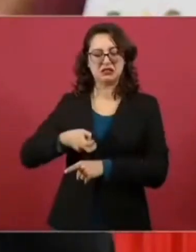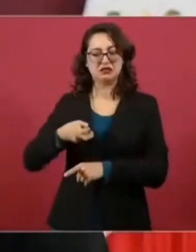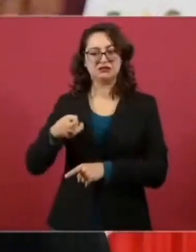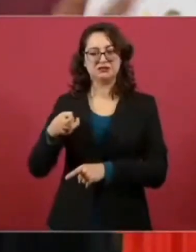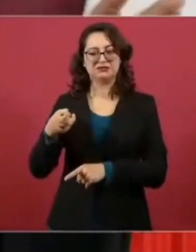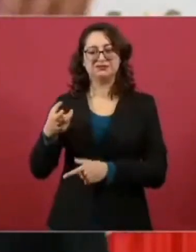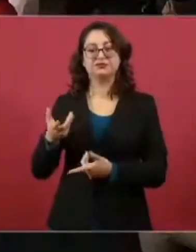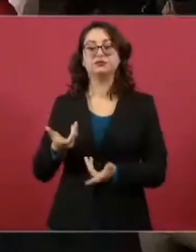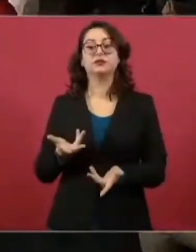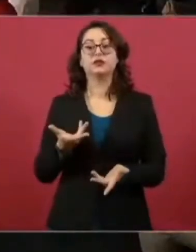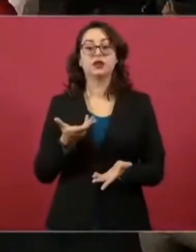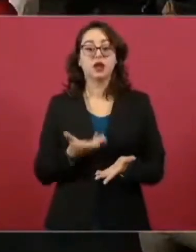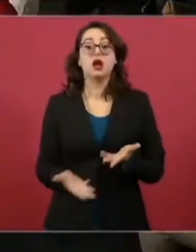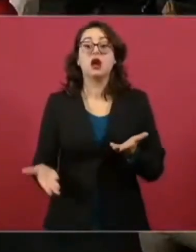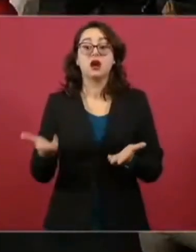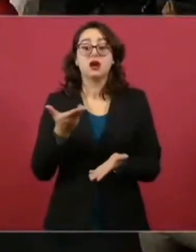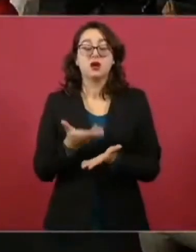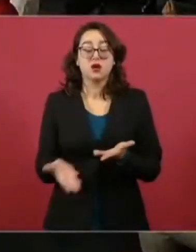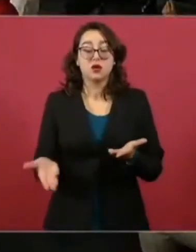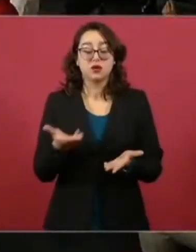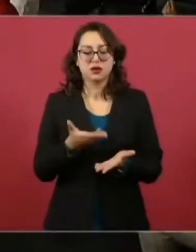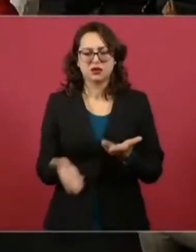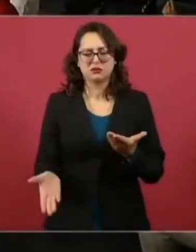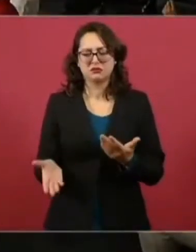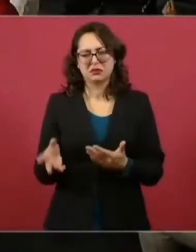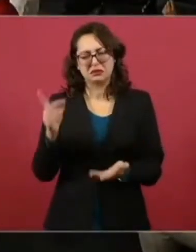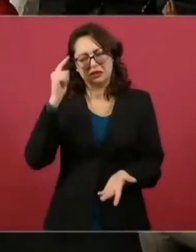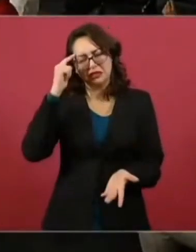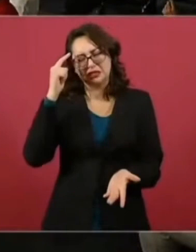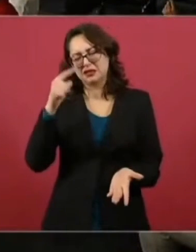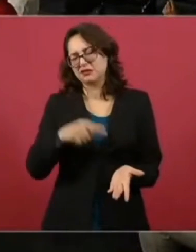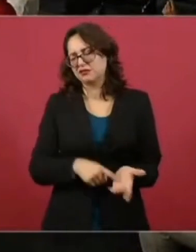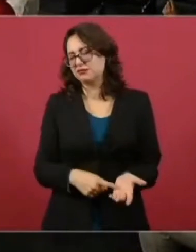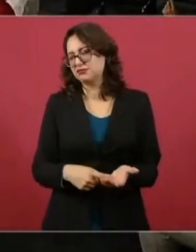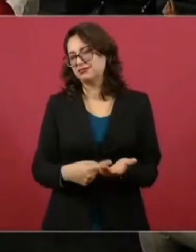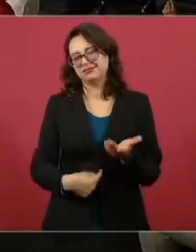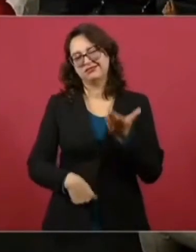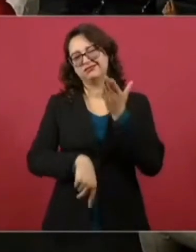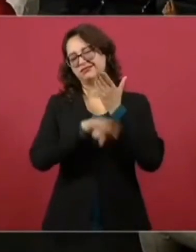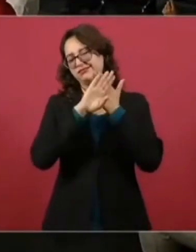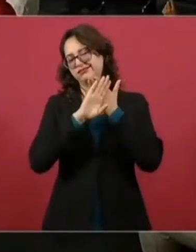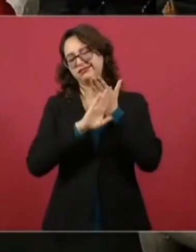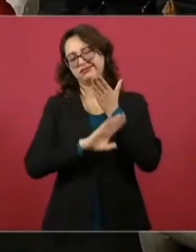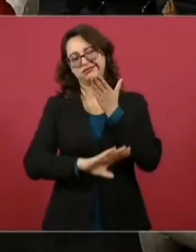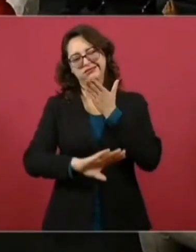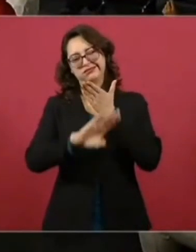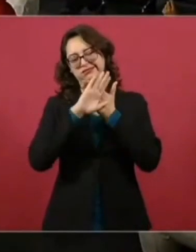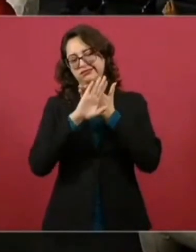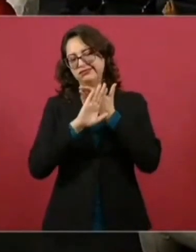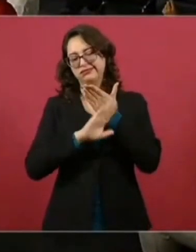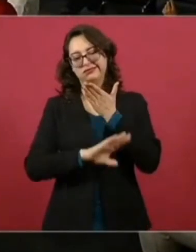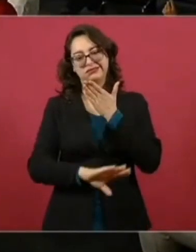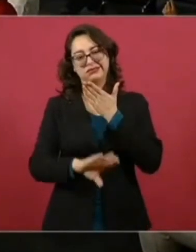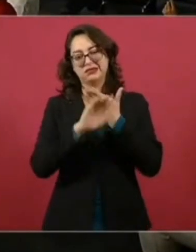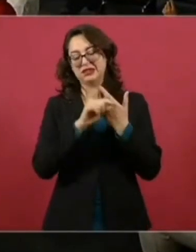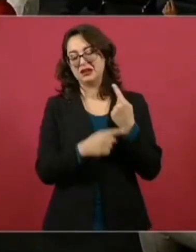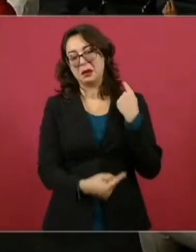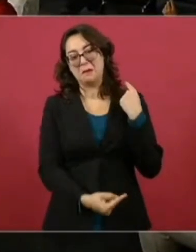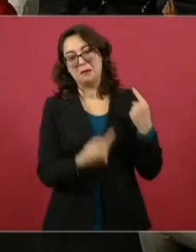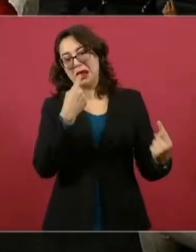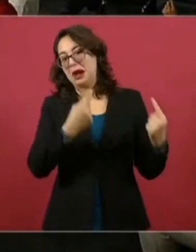Ahora no se ha llegado a tanto, pero sí, no se había insultado